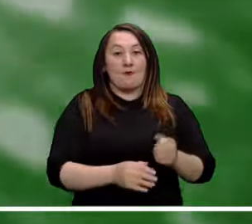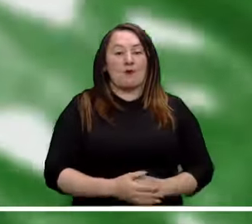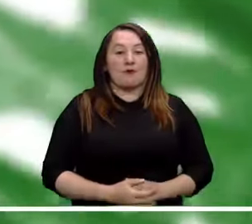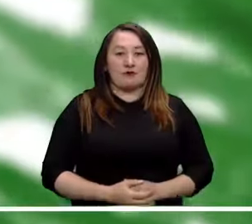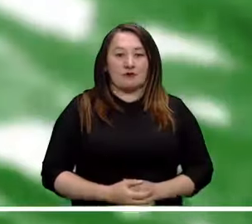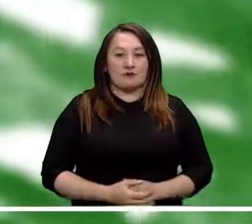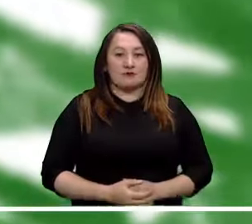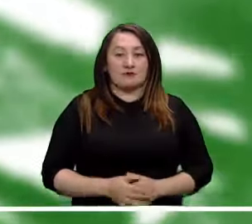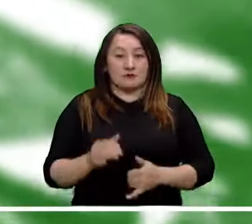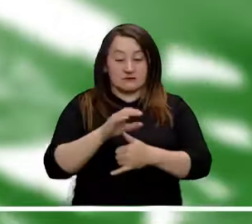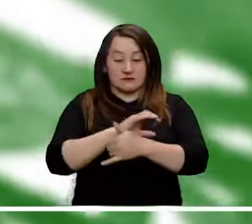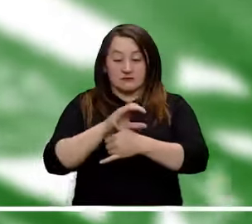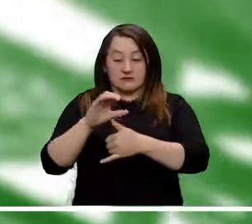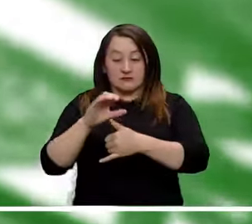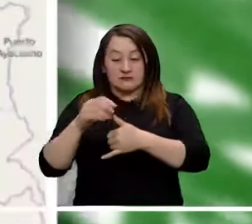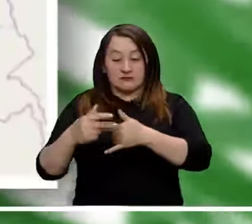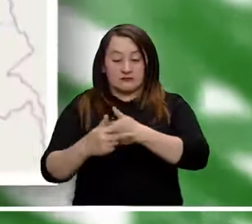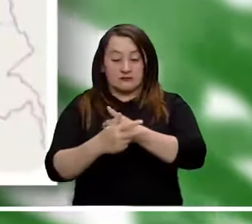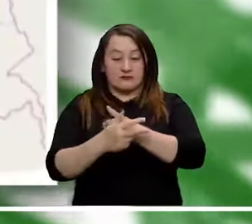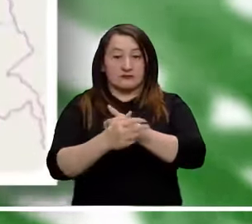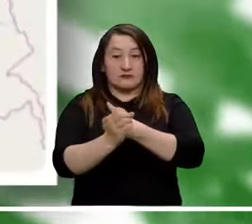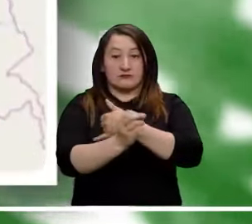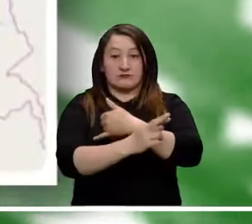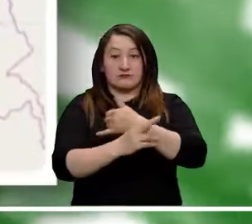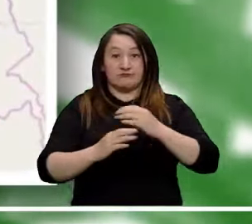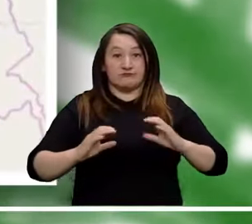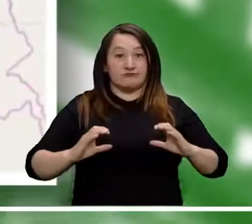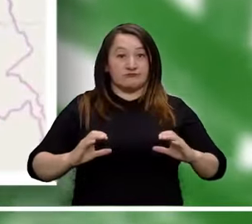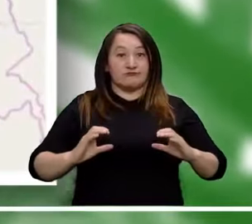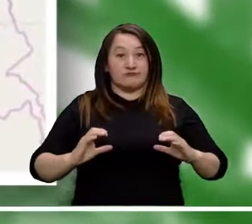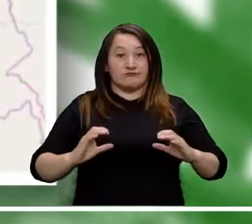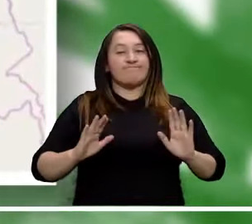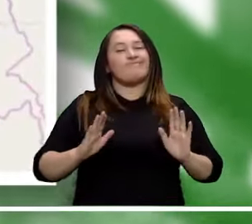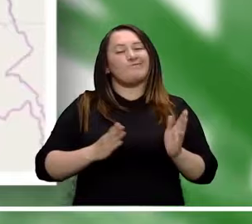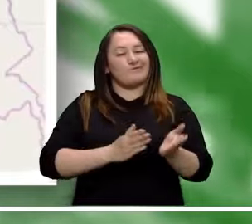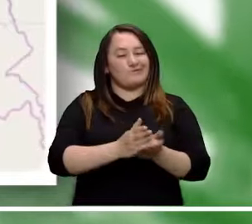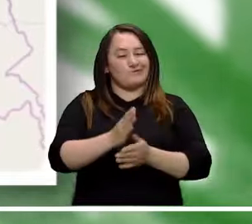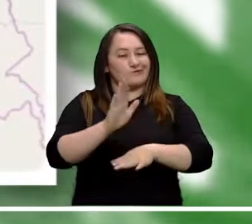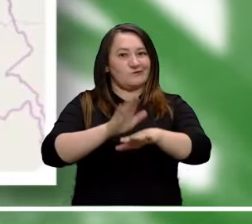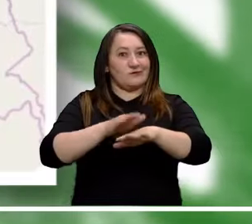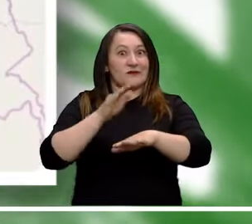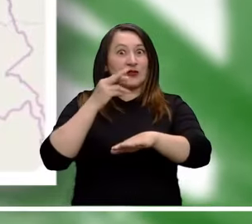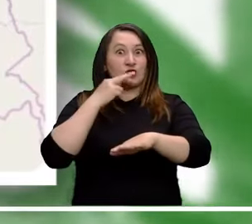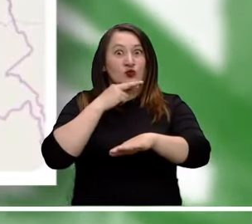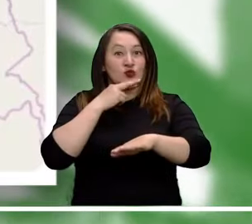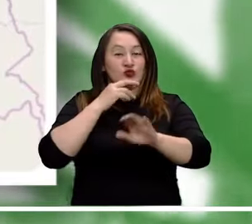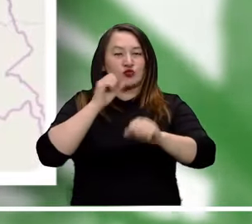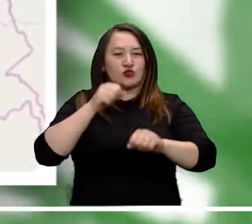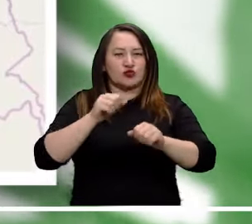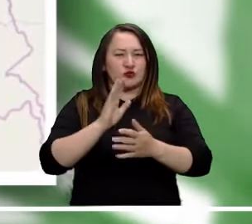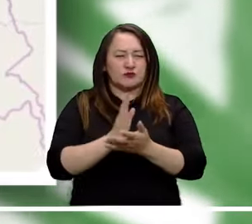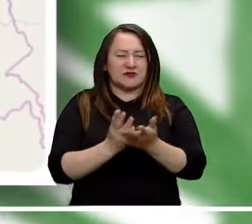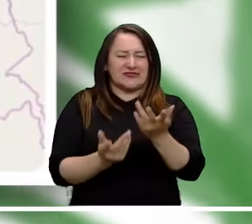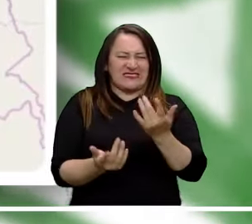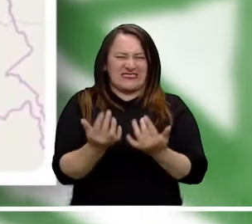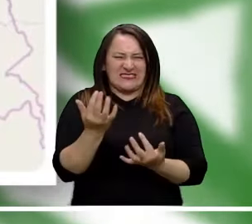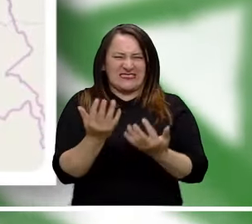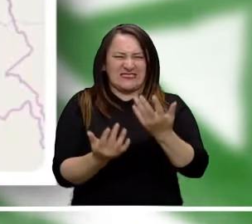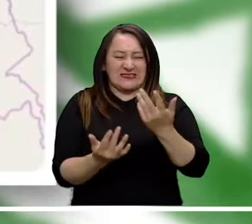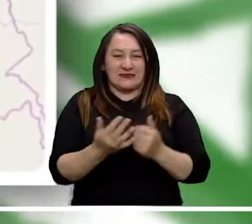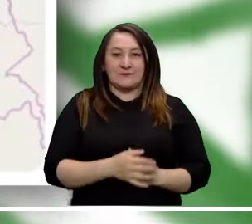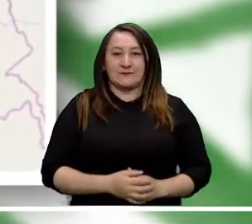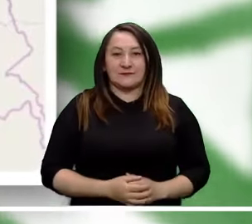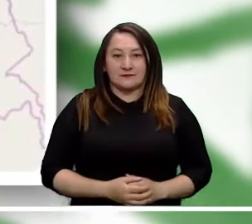Magdalena. En el Caribe, los Andes, la Orinoquía y Caquetá persiste la alerta roja por